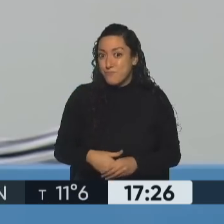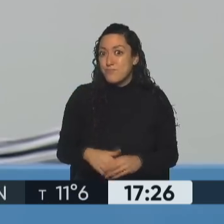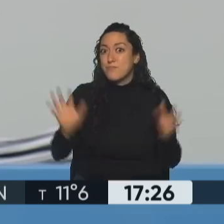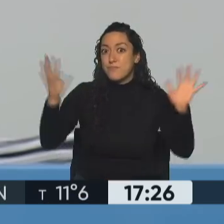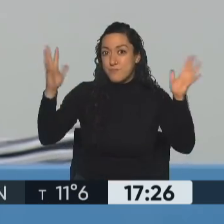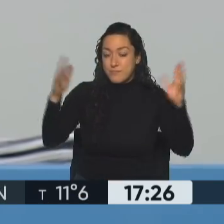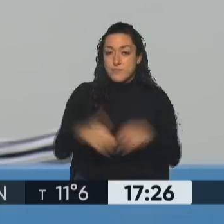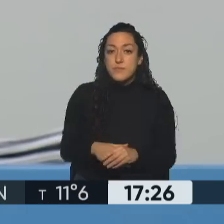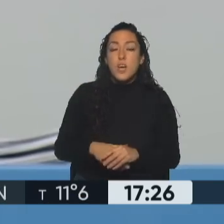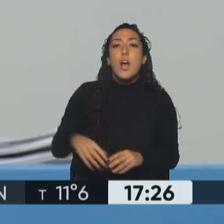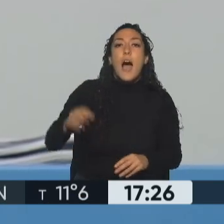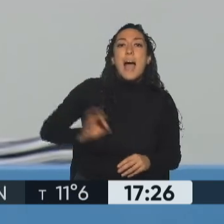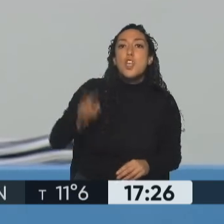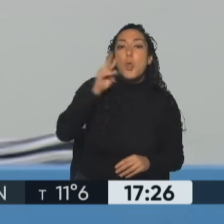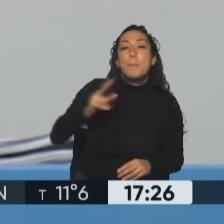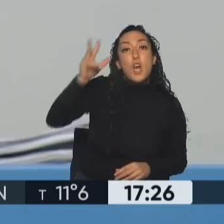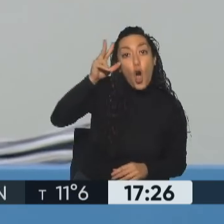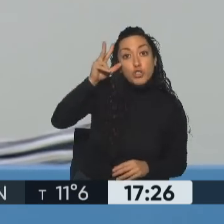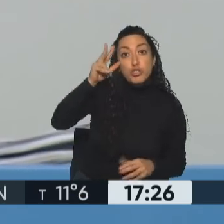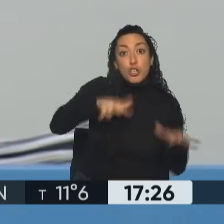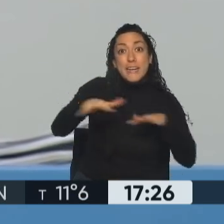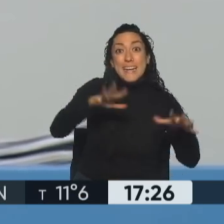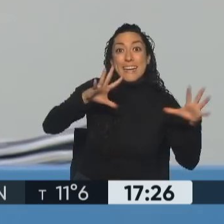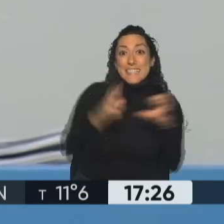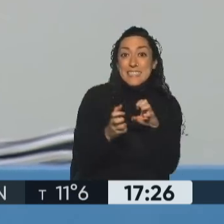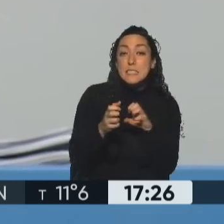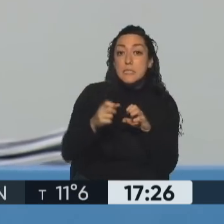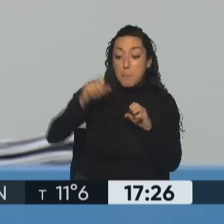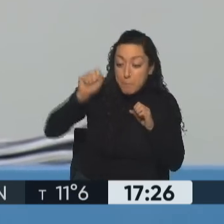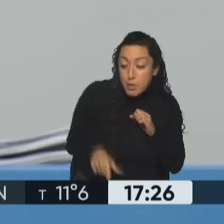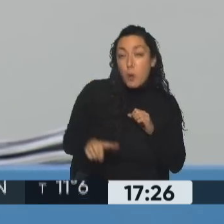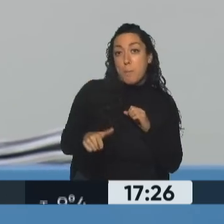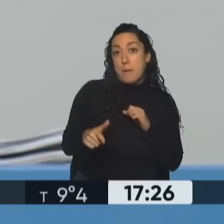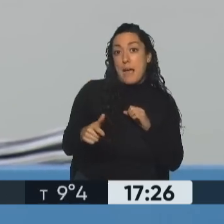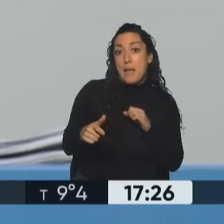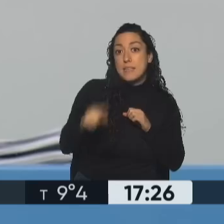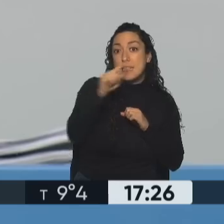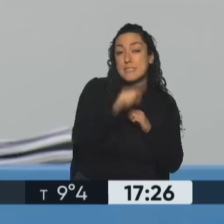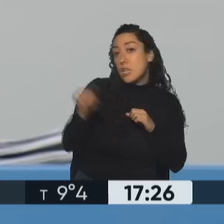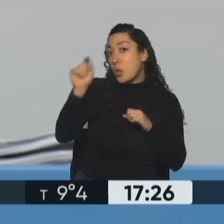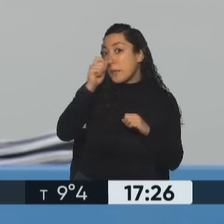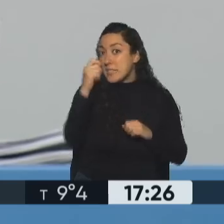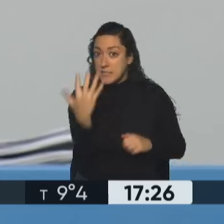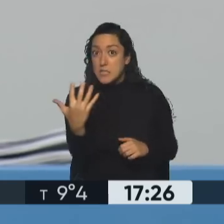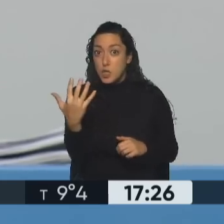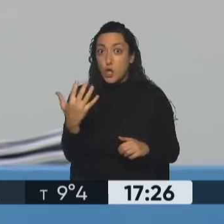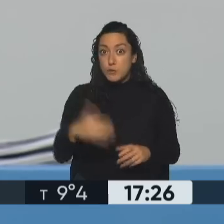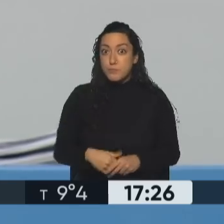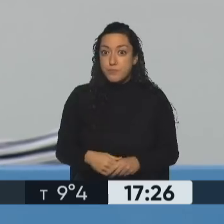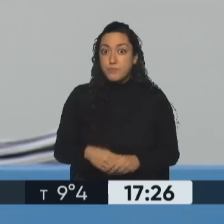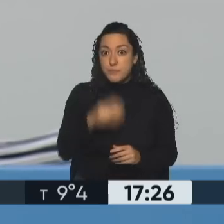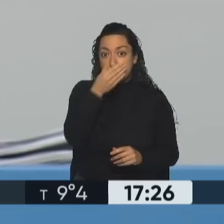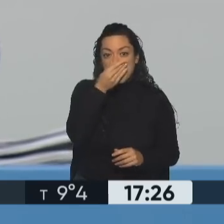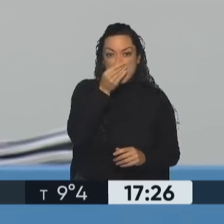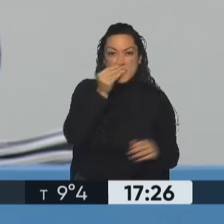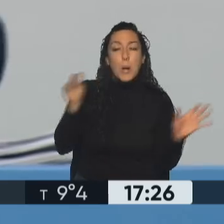nos agarró la del 2008 con la crisis nuestra propia, autóctona, de la 125. La